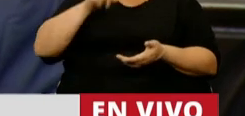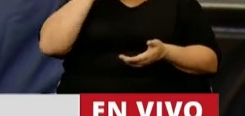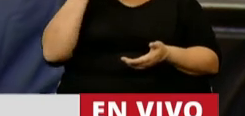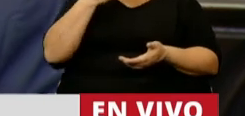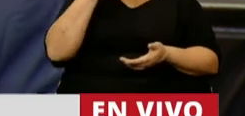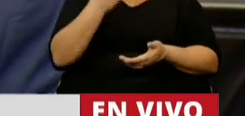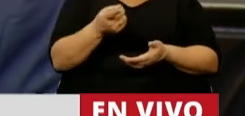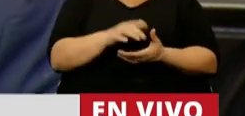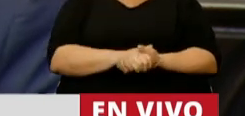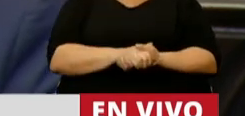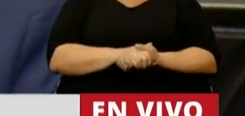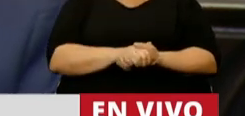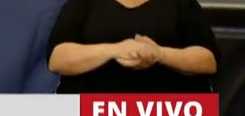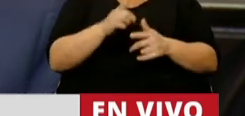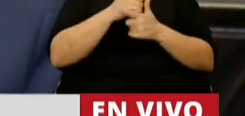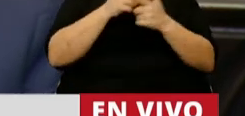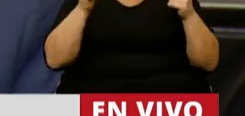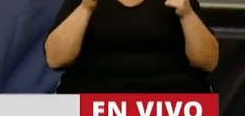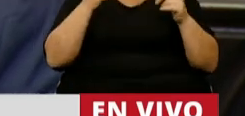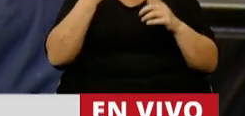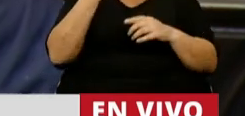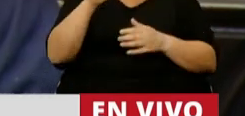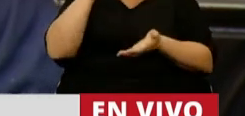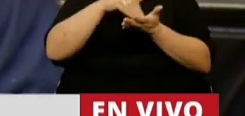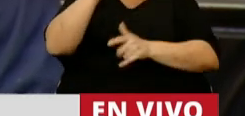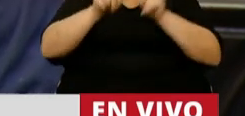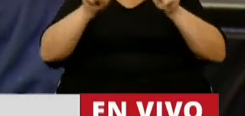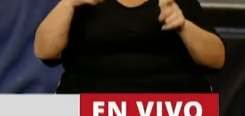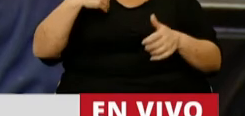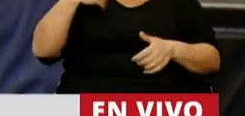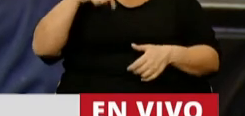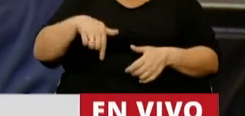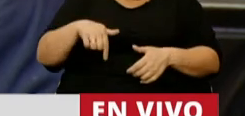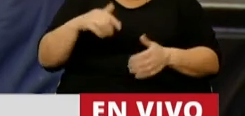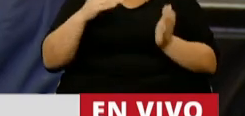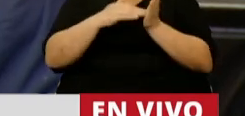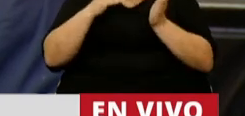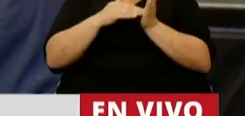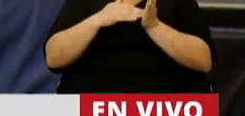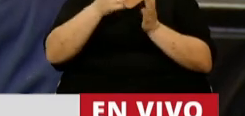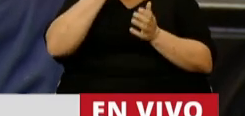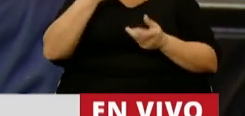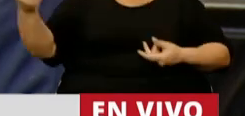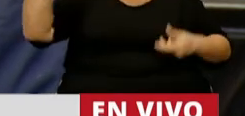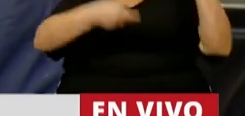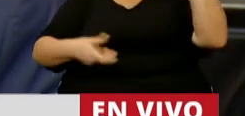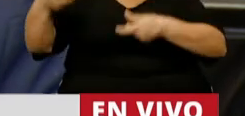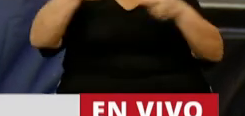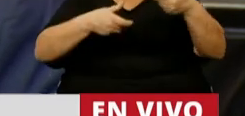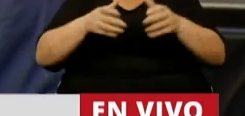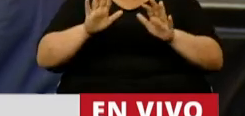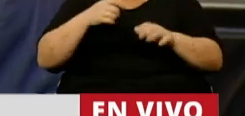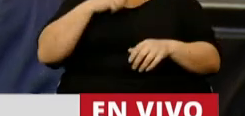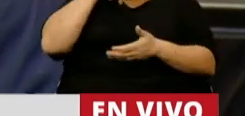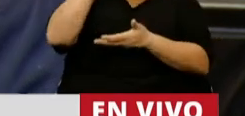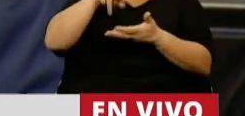Dijo que la suerte de más de 40 millones de argentinos dependen de la llegada de las inversiones. Y